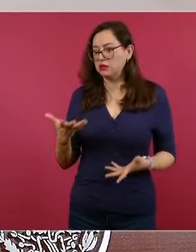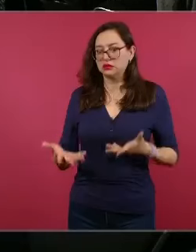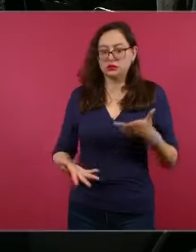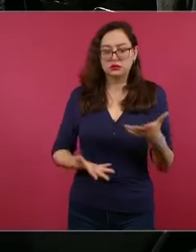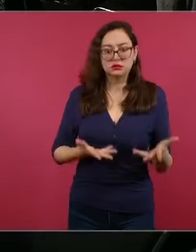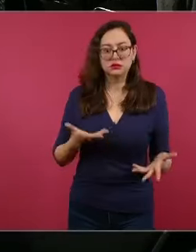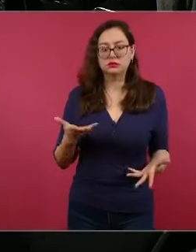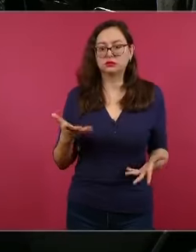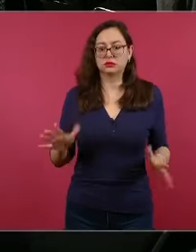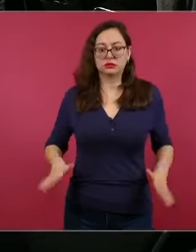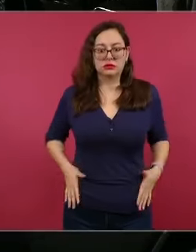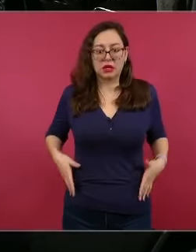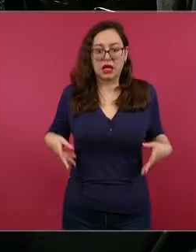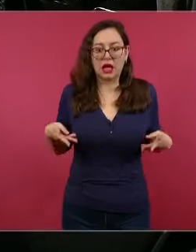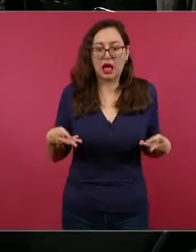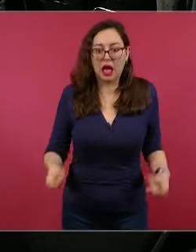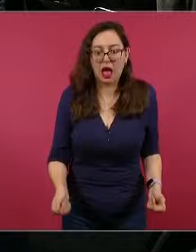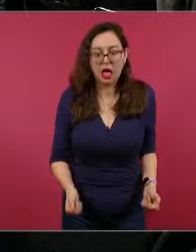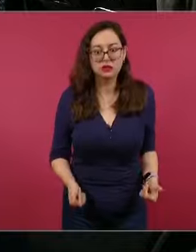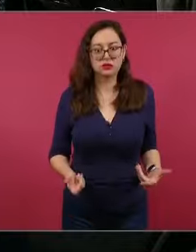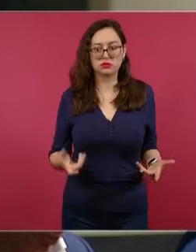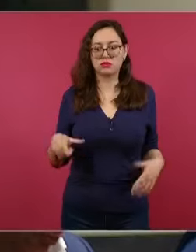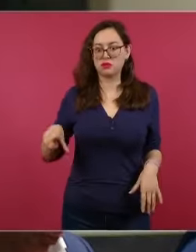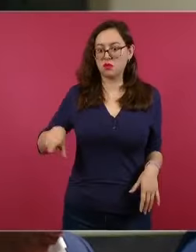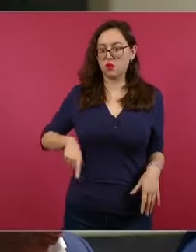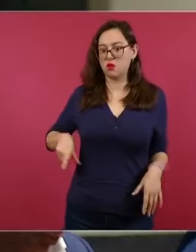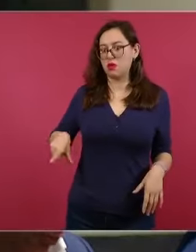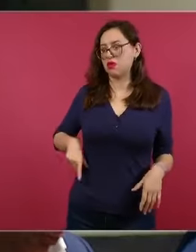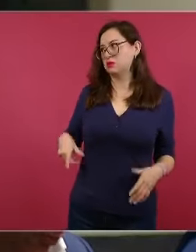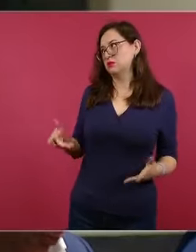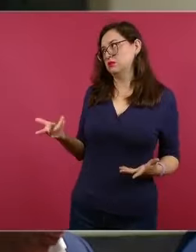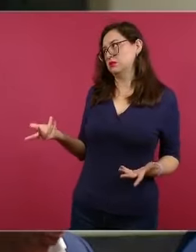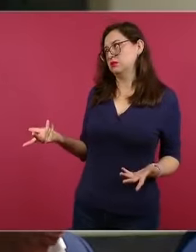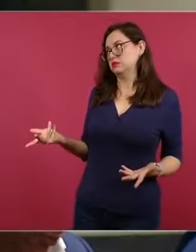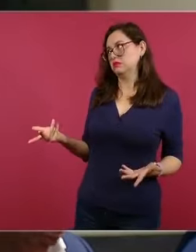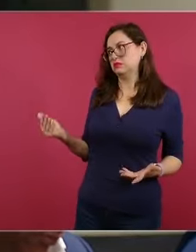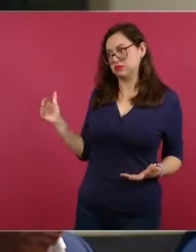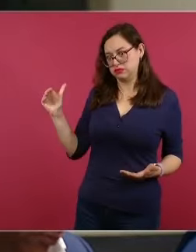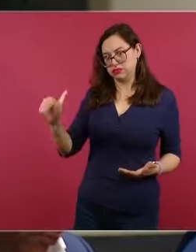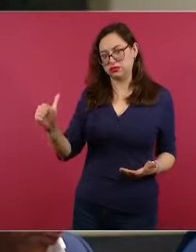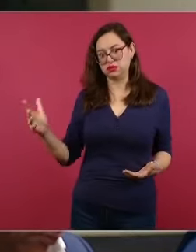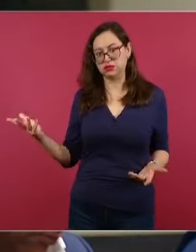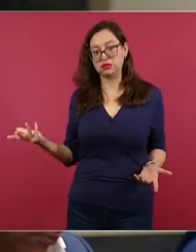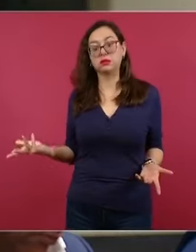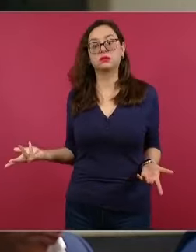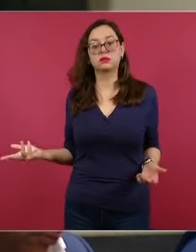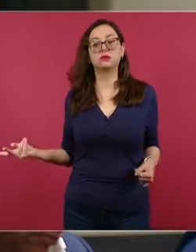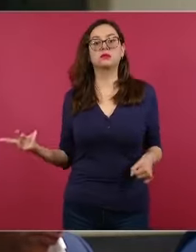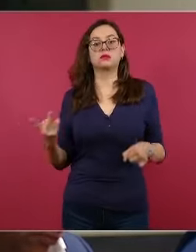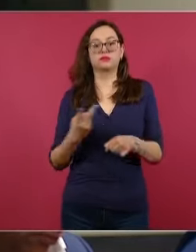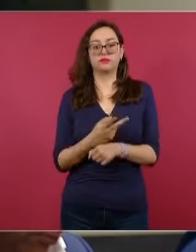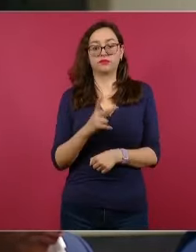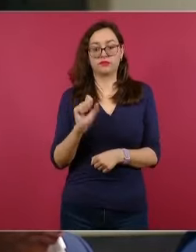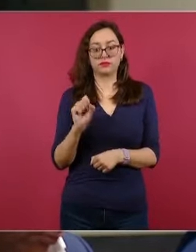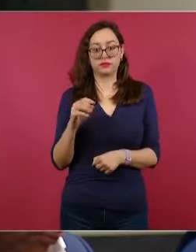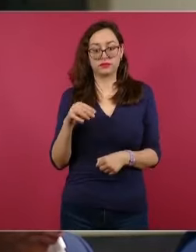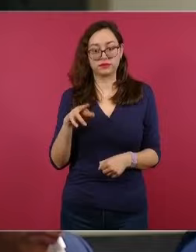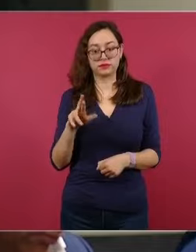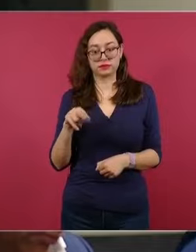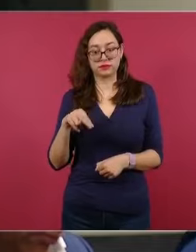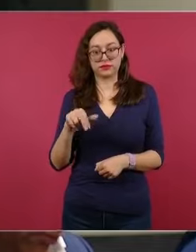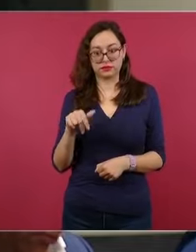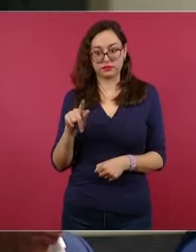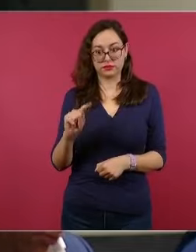es con sus propios medios entonces no sé si usted tenga ya conocimiento por parte de las autoridades este del medio ambiente de esta situación que está